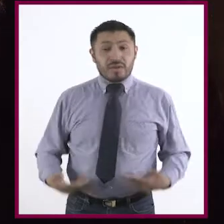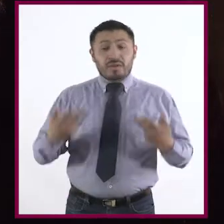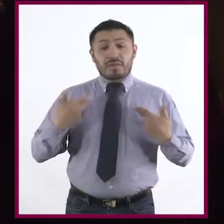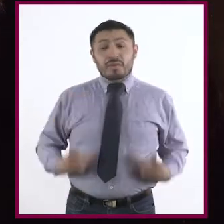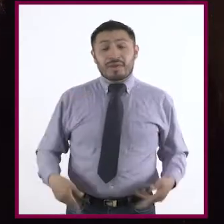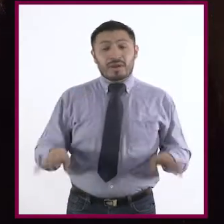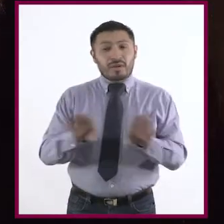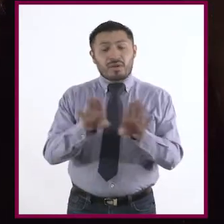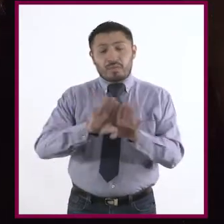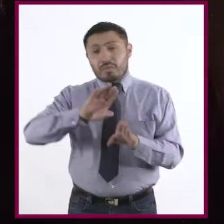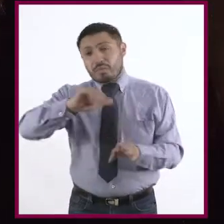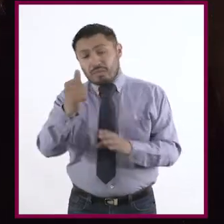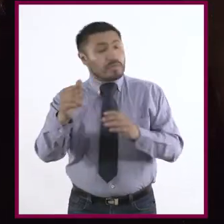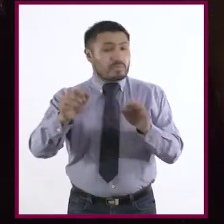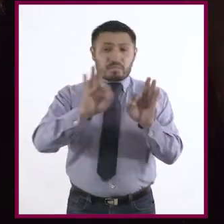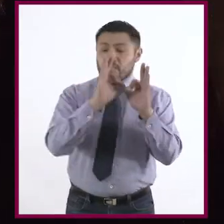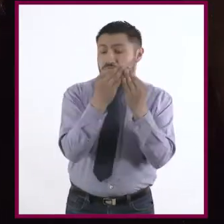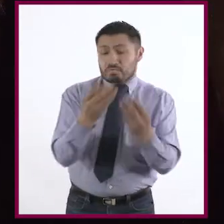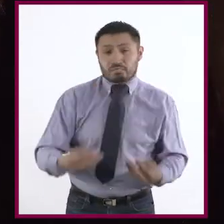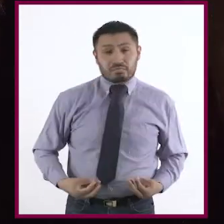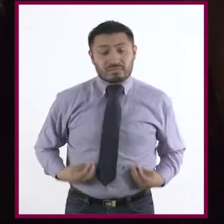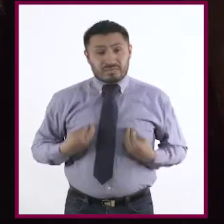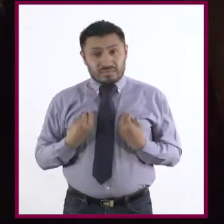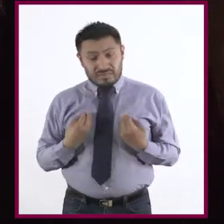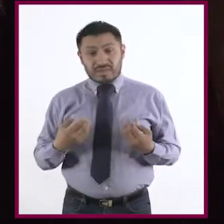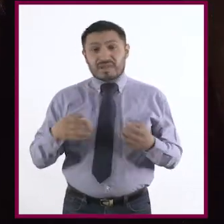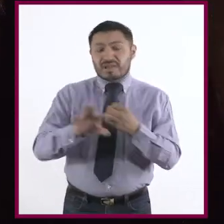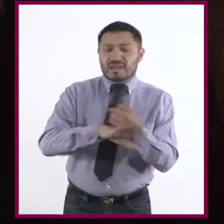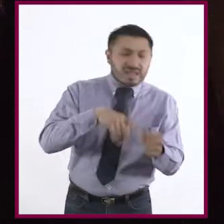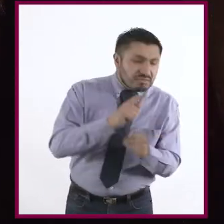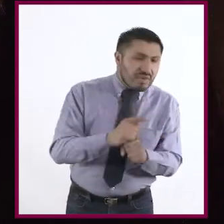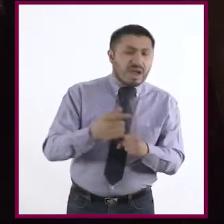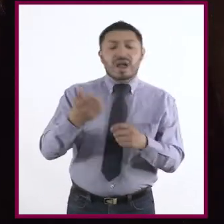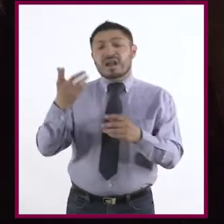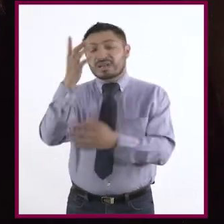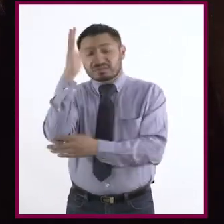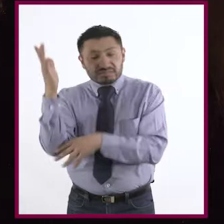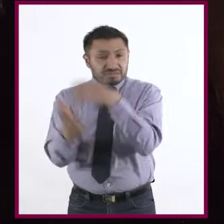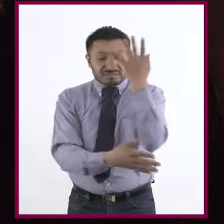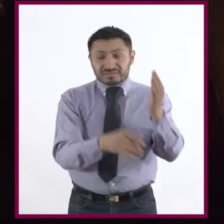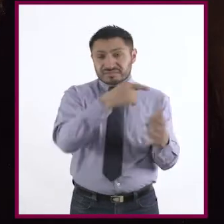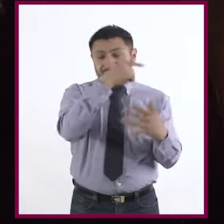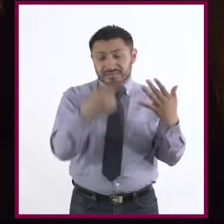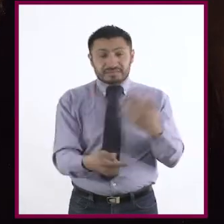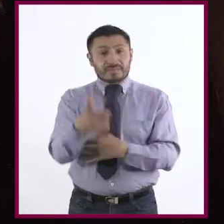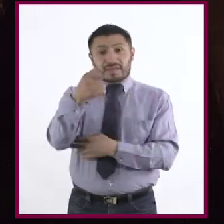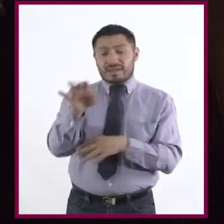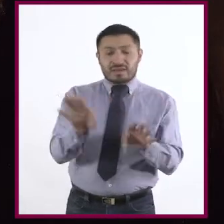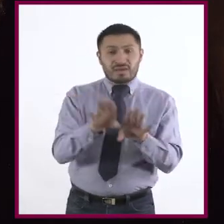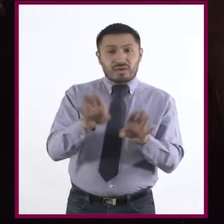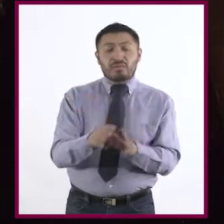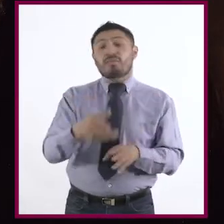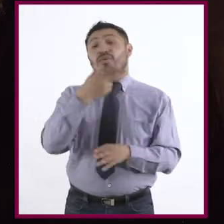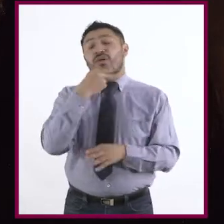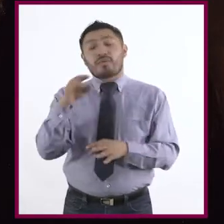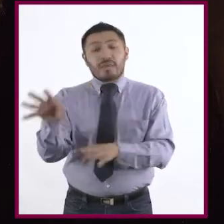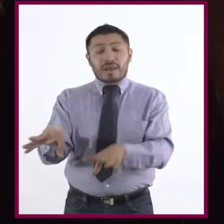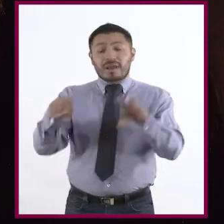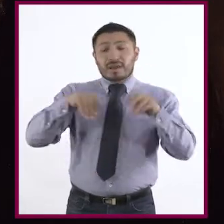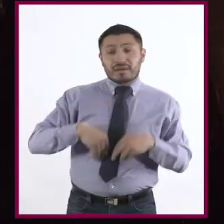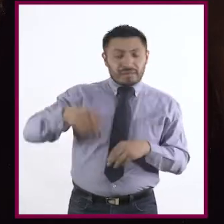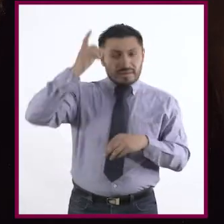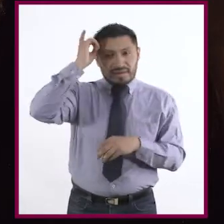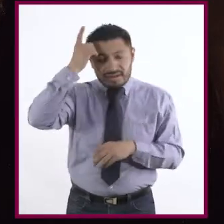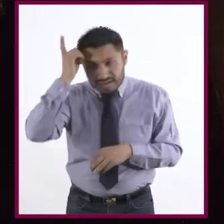demás especies, sugiriendo que así como el hombre había obtenido extraordinarias razas de caballos y perros, se